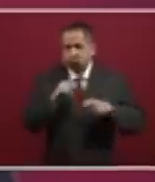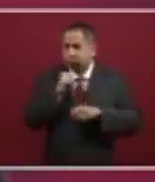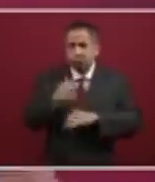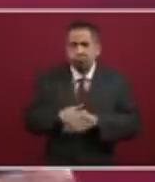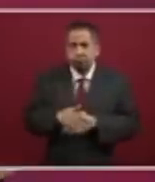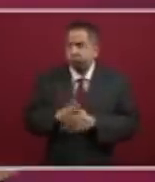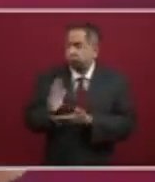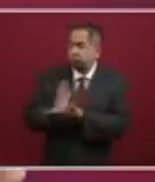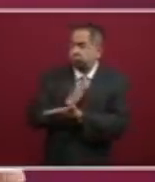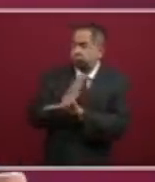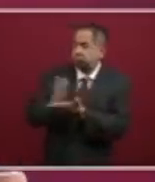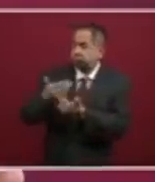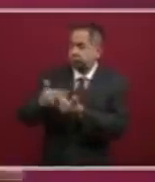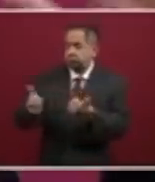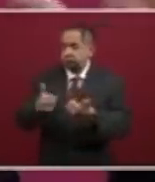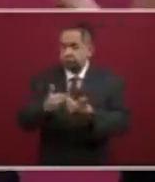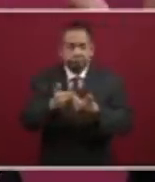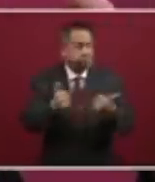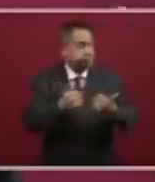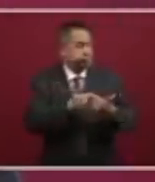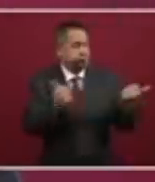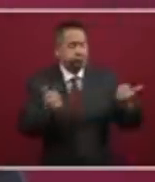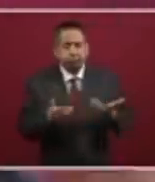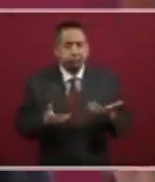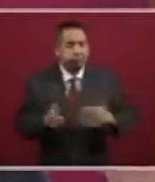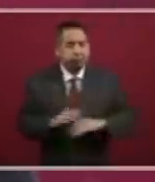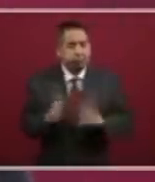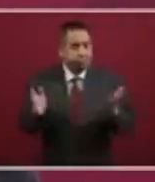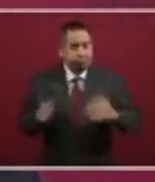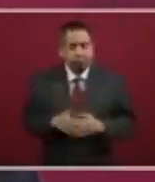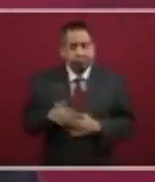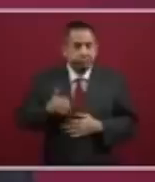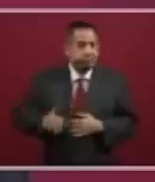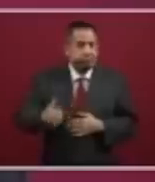Cada institución hacía lo que